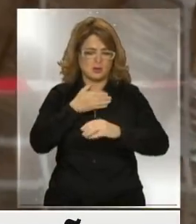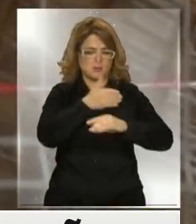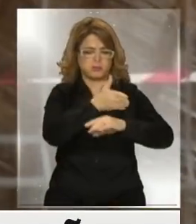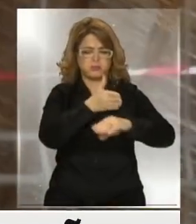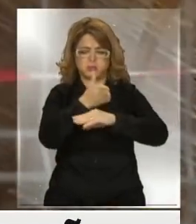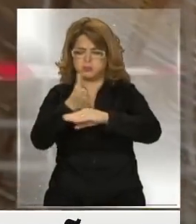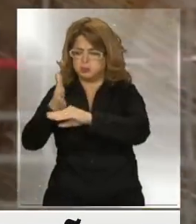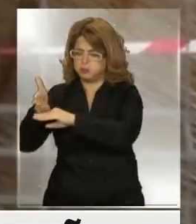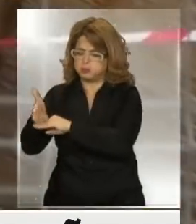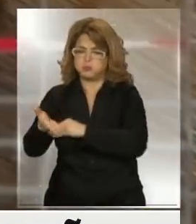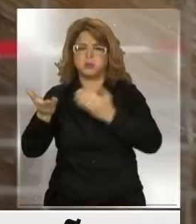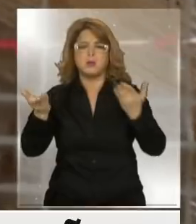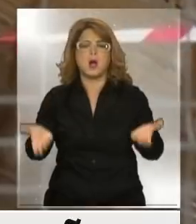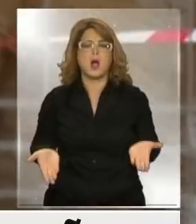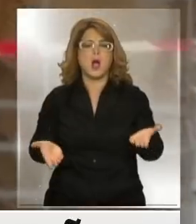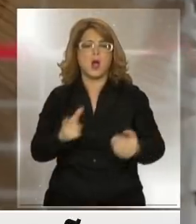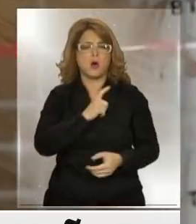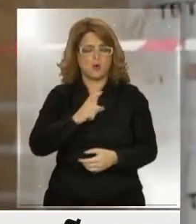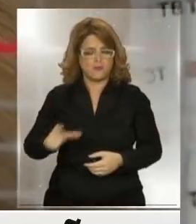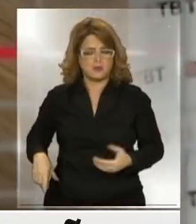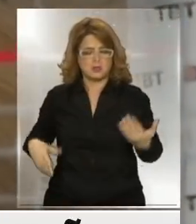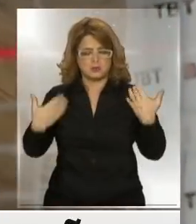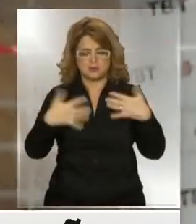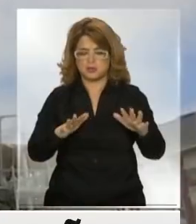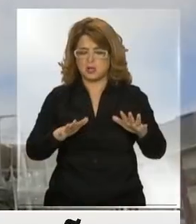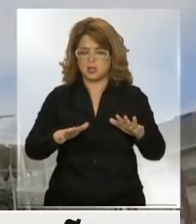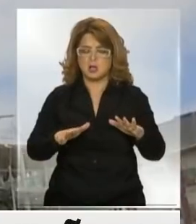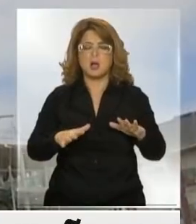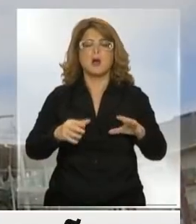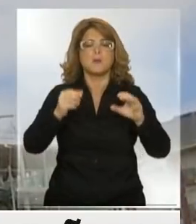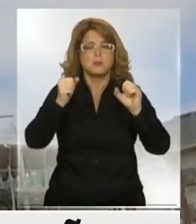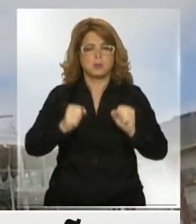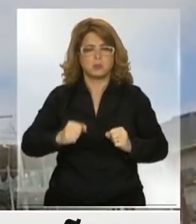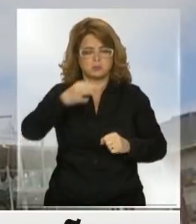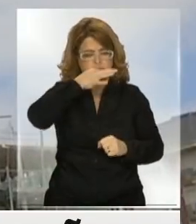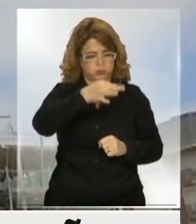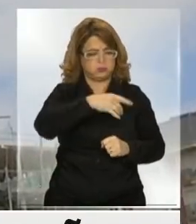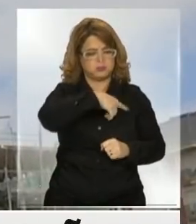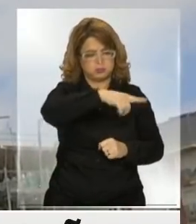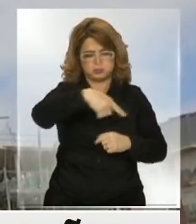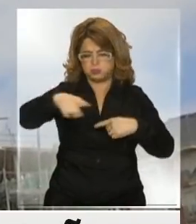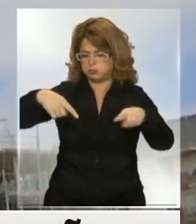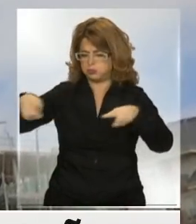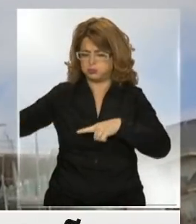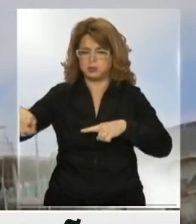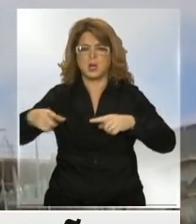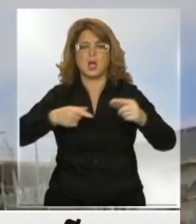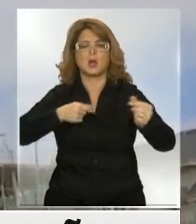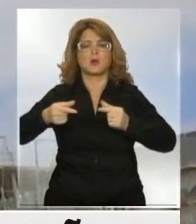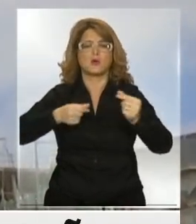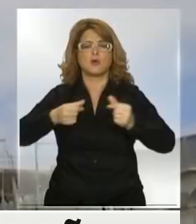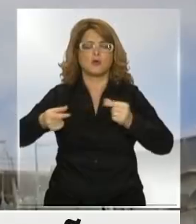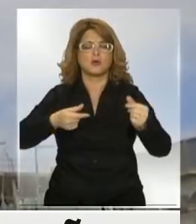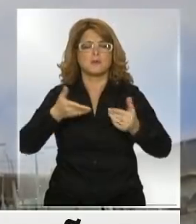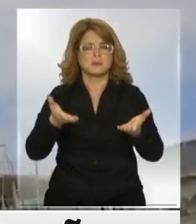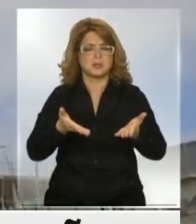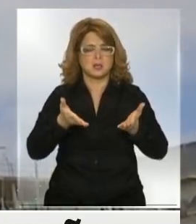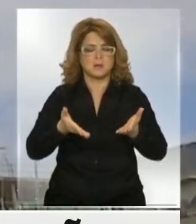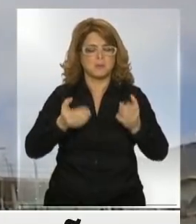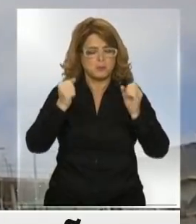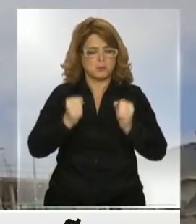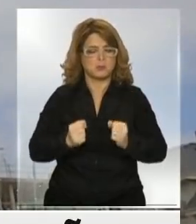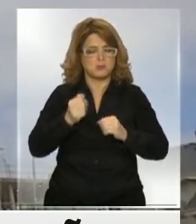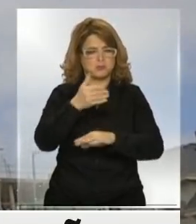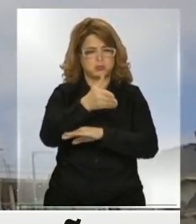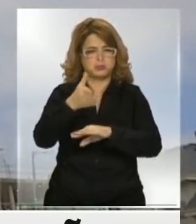puestos después que el gobierno levantó la restricción en el día de ayer de las actividades económicas no esenciales, a pesar que eso ha